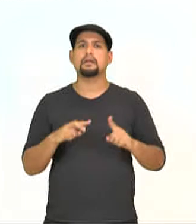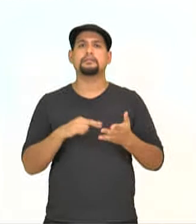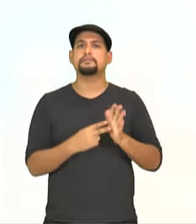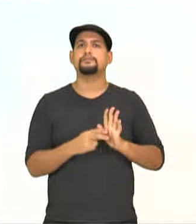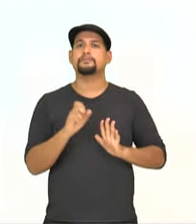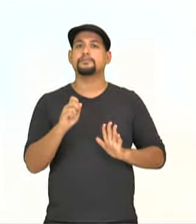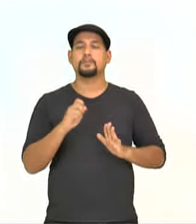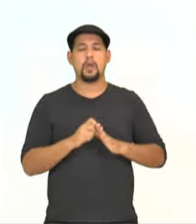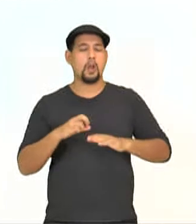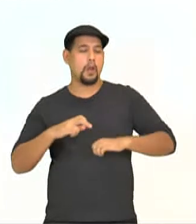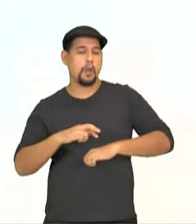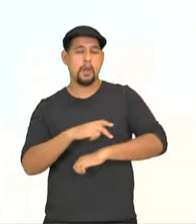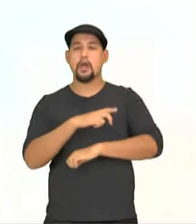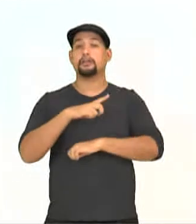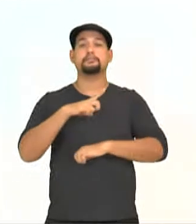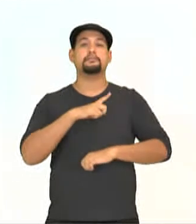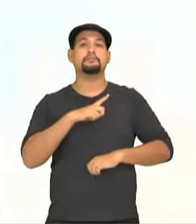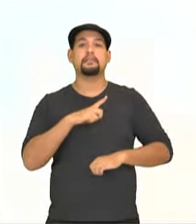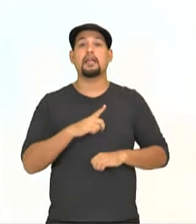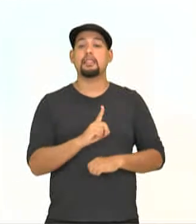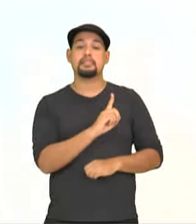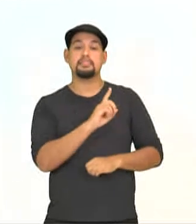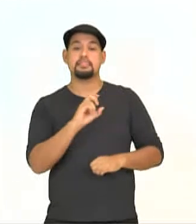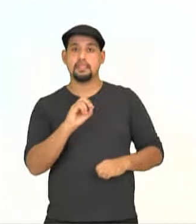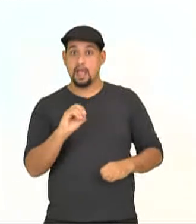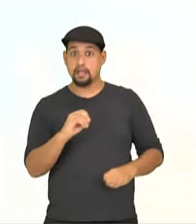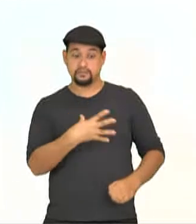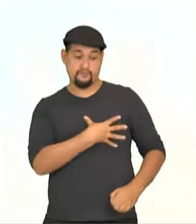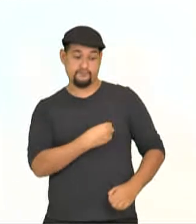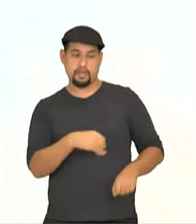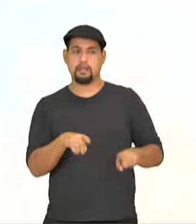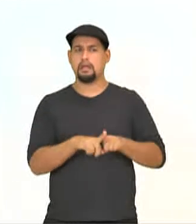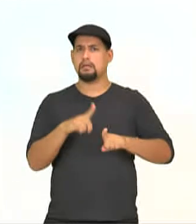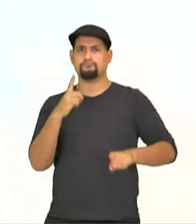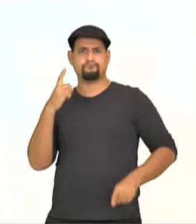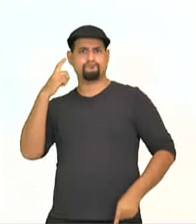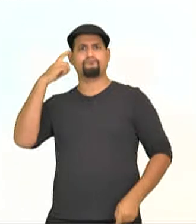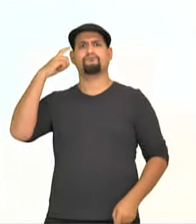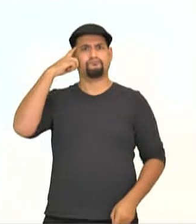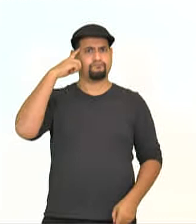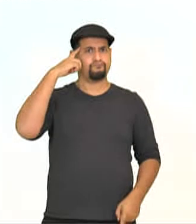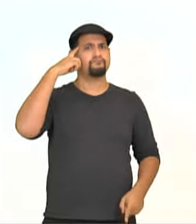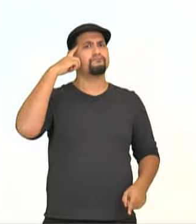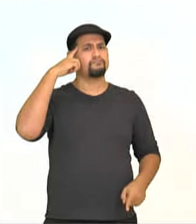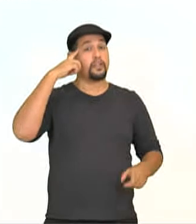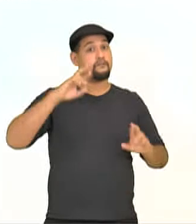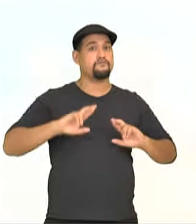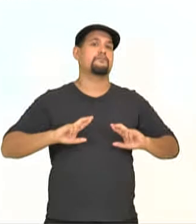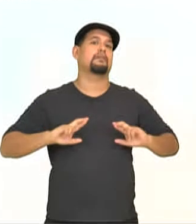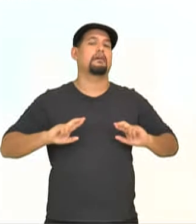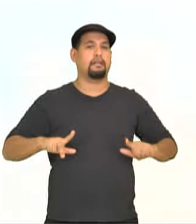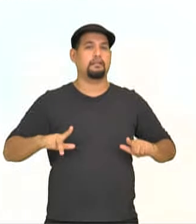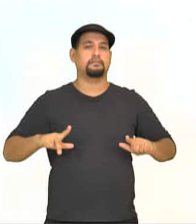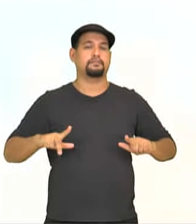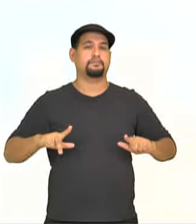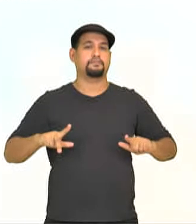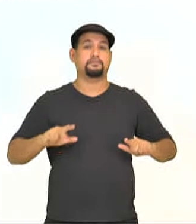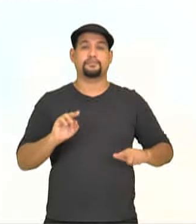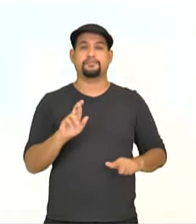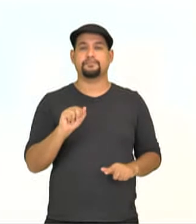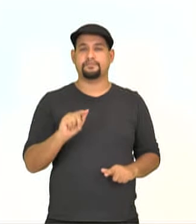de moda que tiene 10 hijos y una mentalidad totalmente distinta a la de